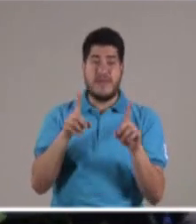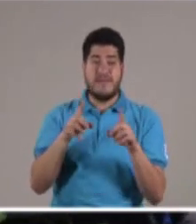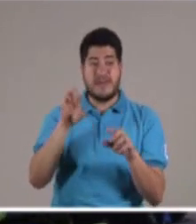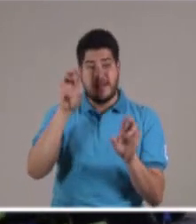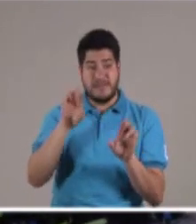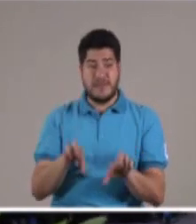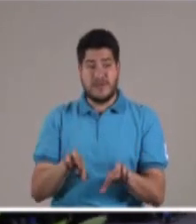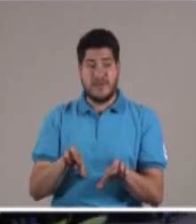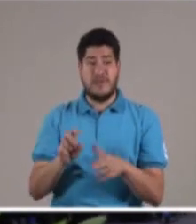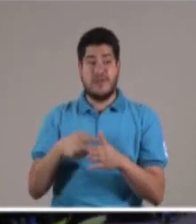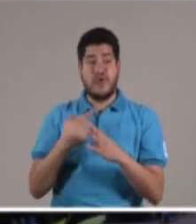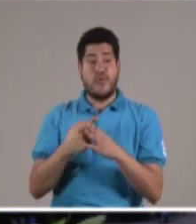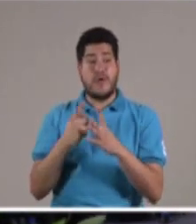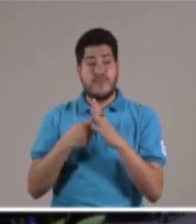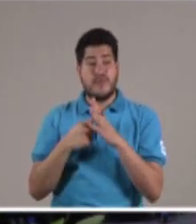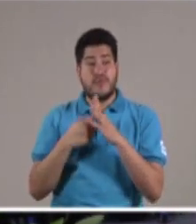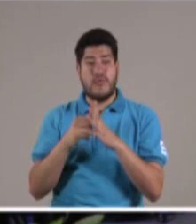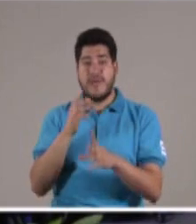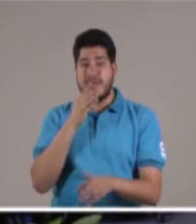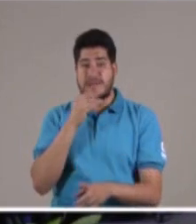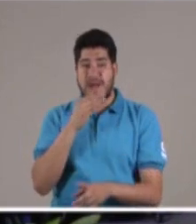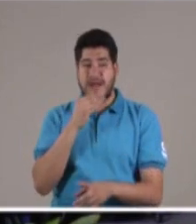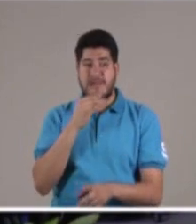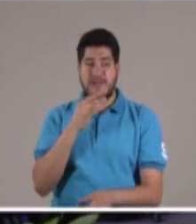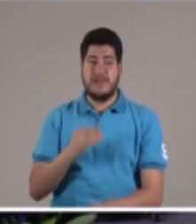solo cuando empiezan a hablar